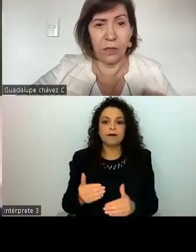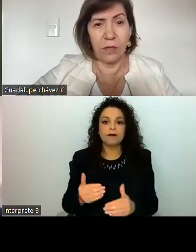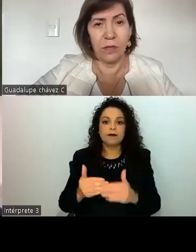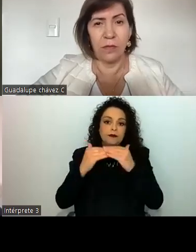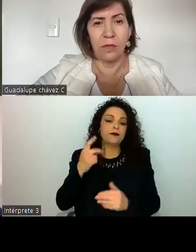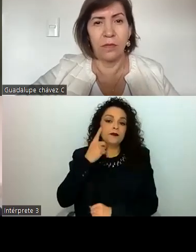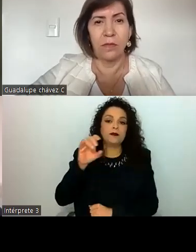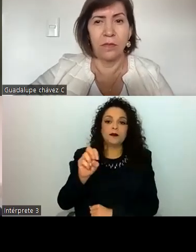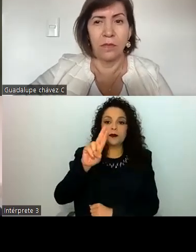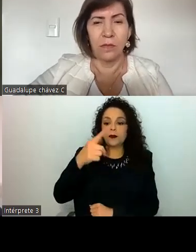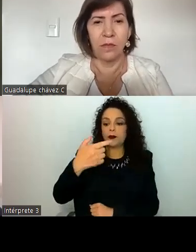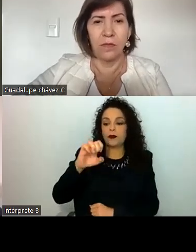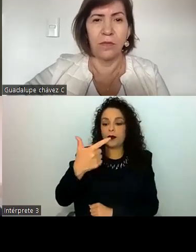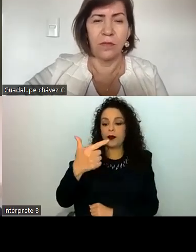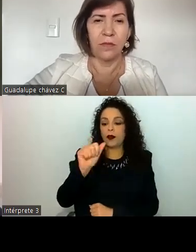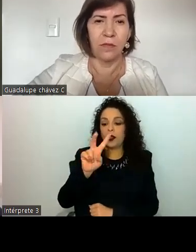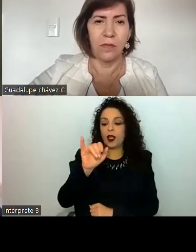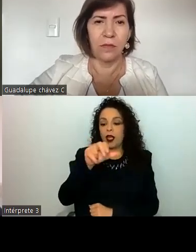Ambriz.